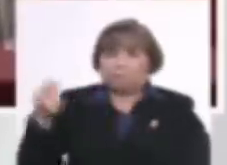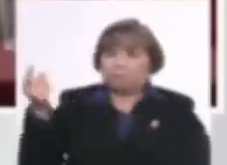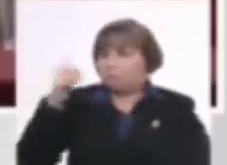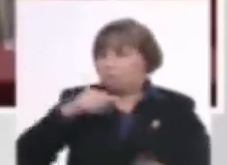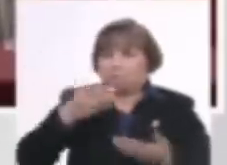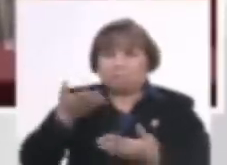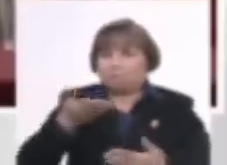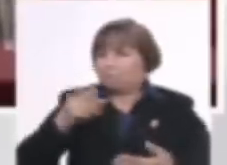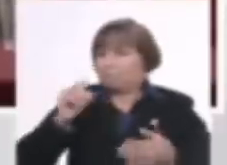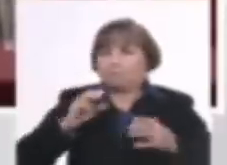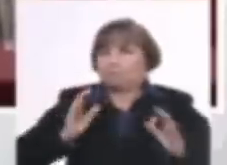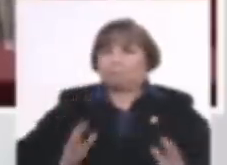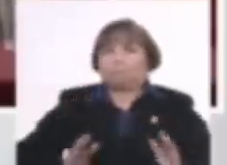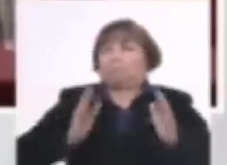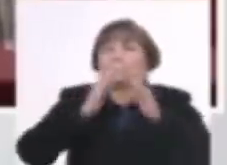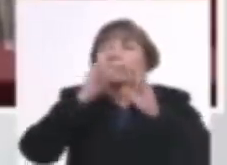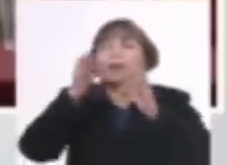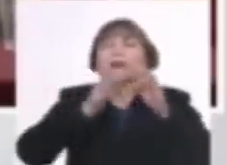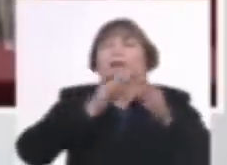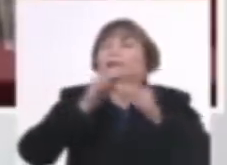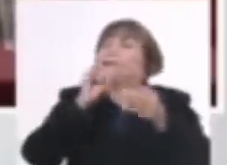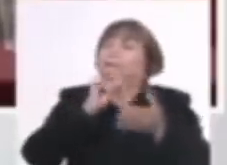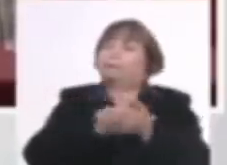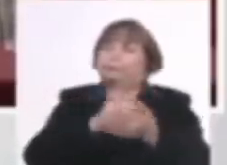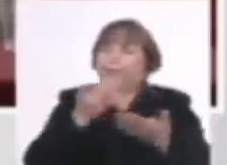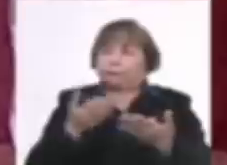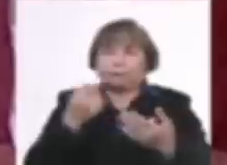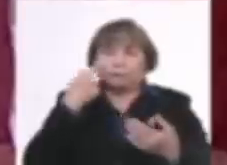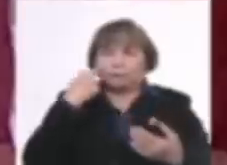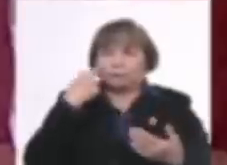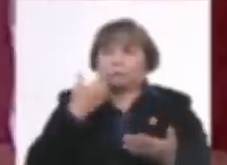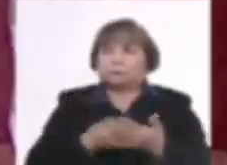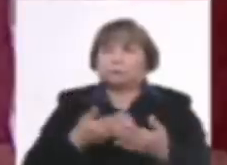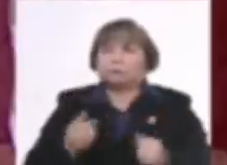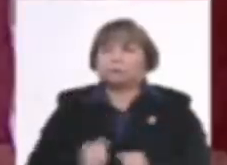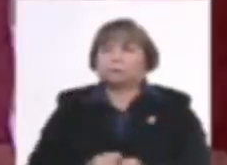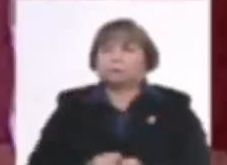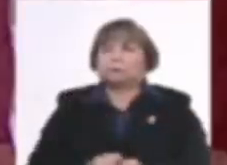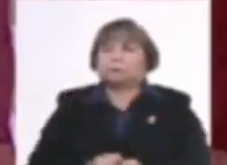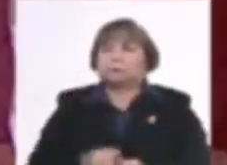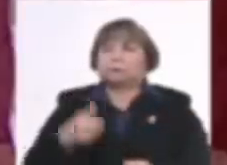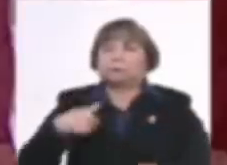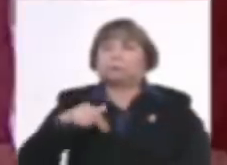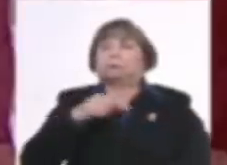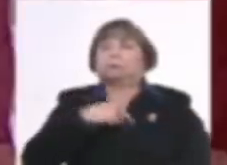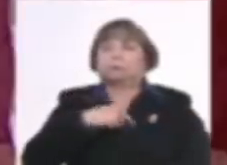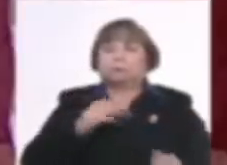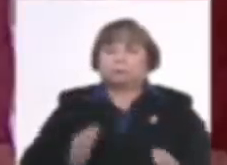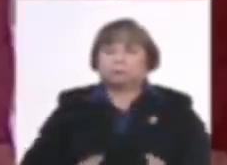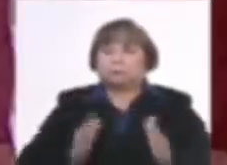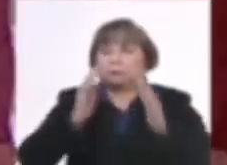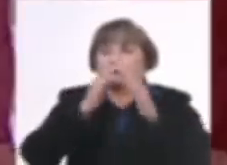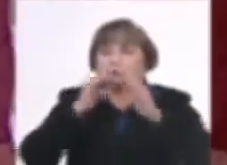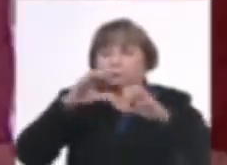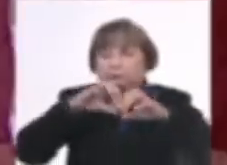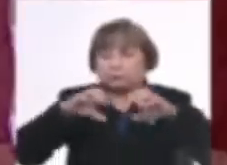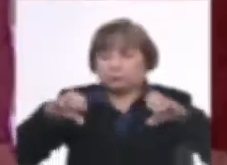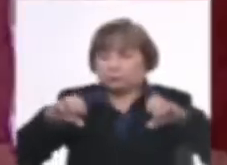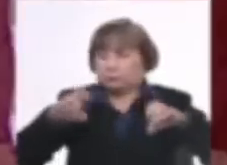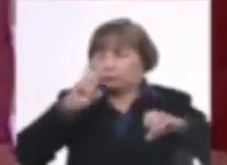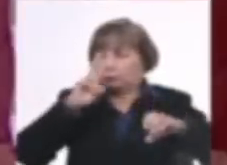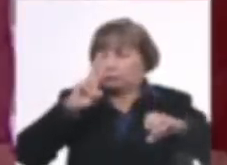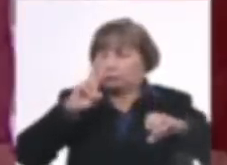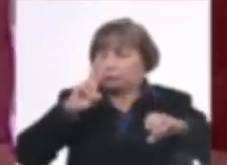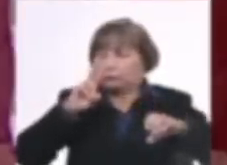al Palacio. Le explico, creo que desconoce, congresista. Nosotros en Palacio está dividido en